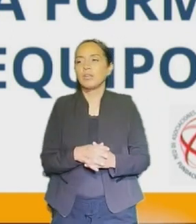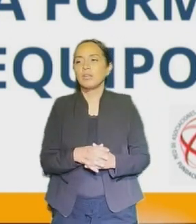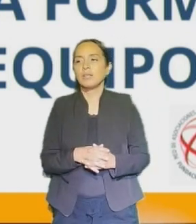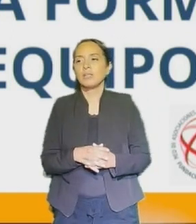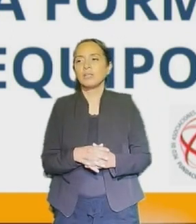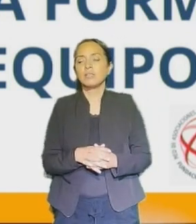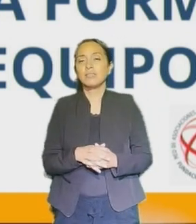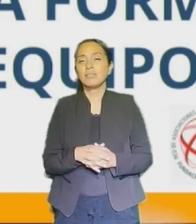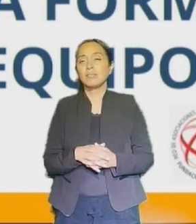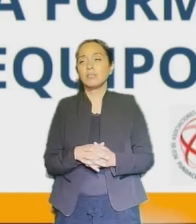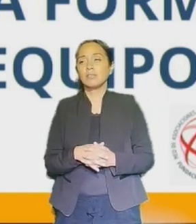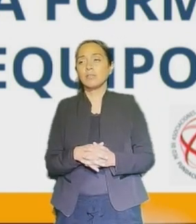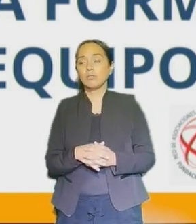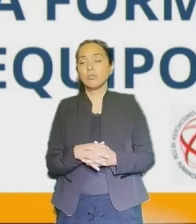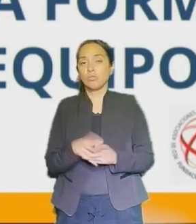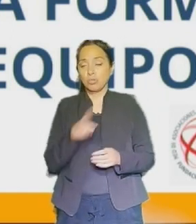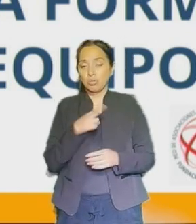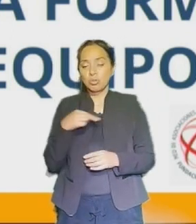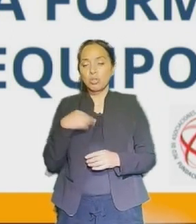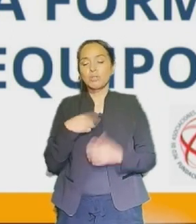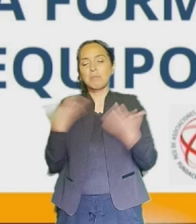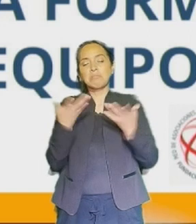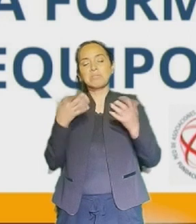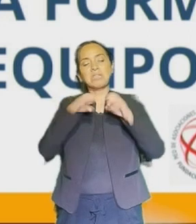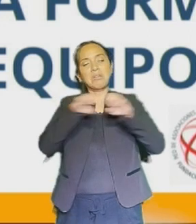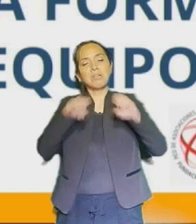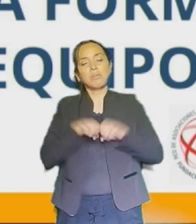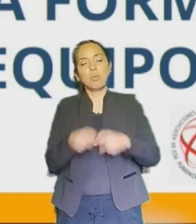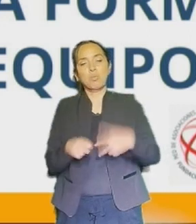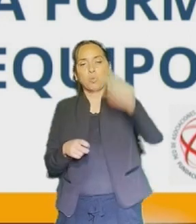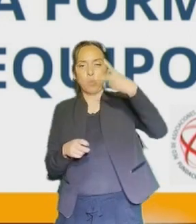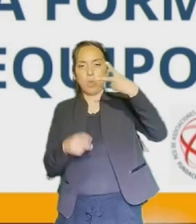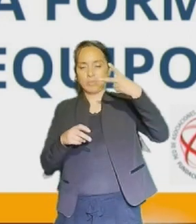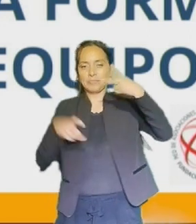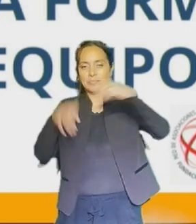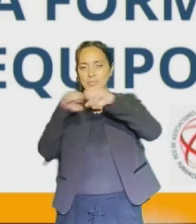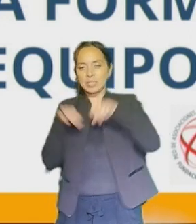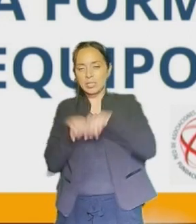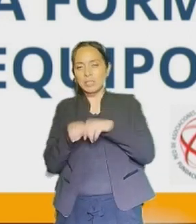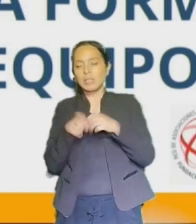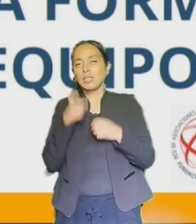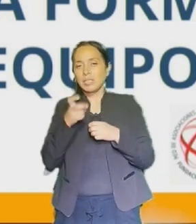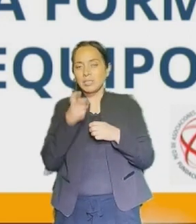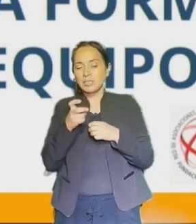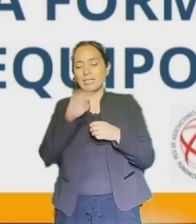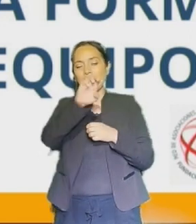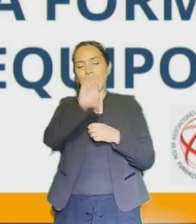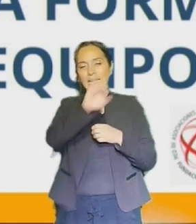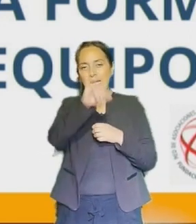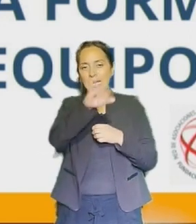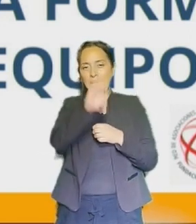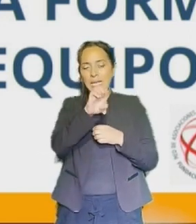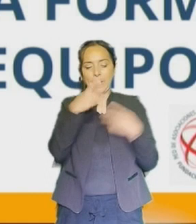Entonces de aquí nosotros vamos a formar equipos, vamos a tener dos equipos que van a tratar del eje de personas